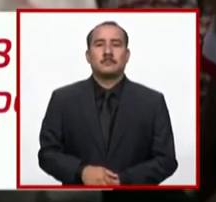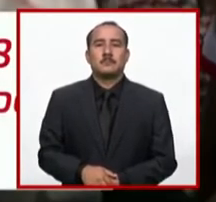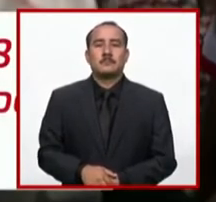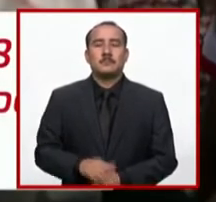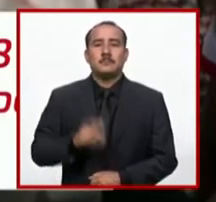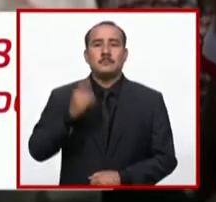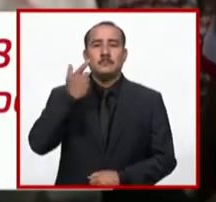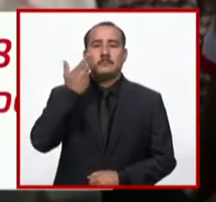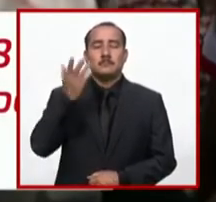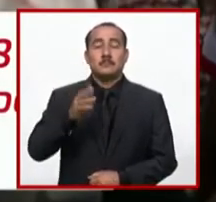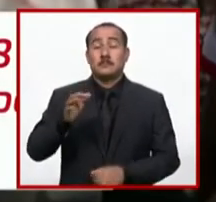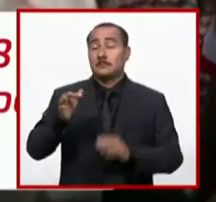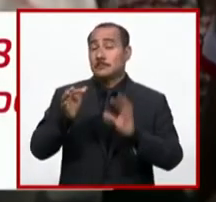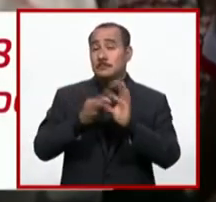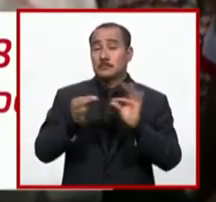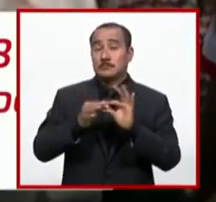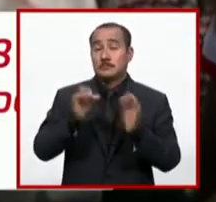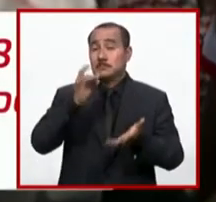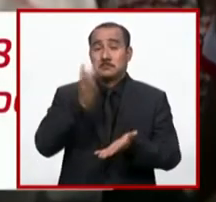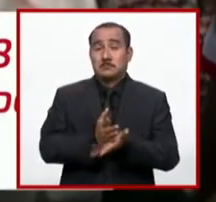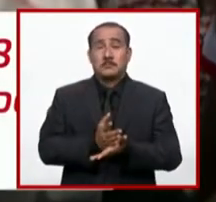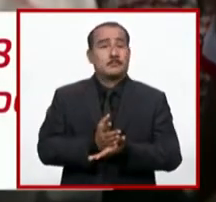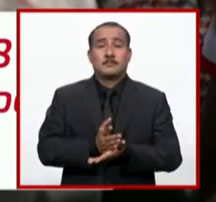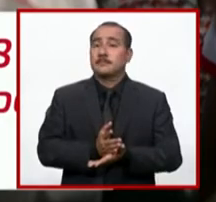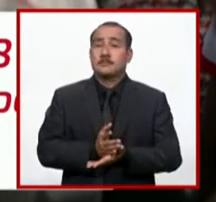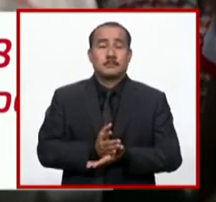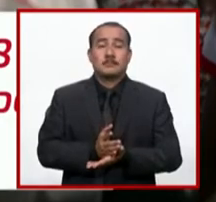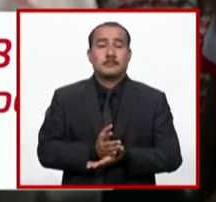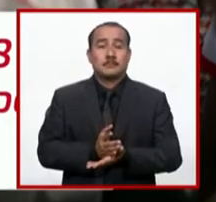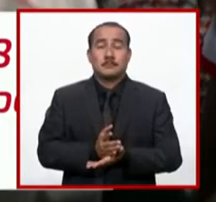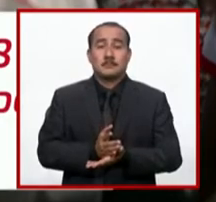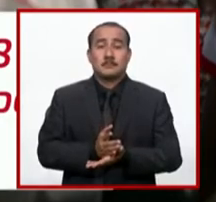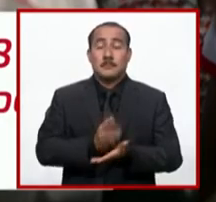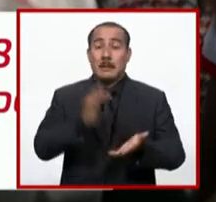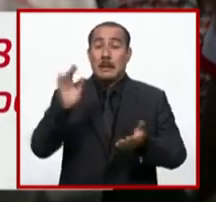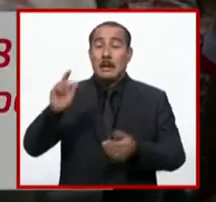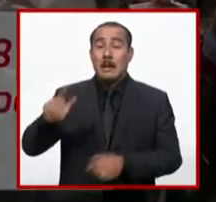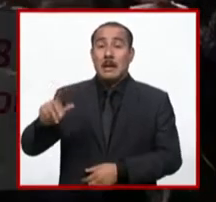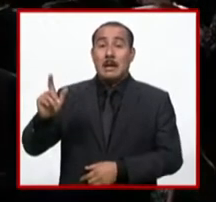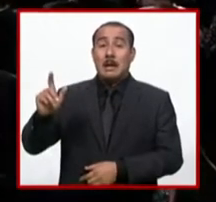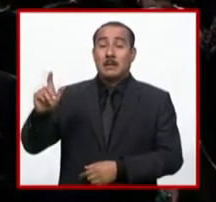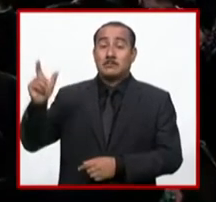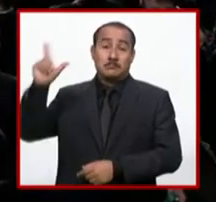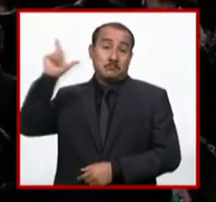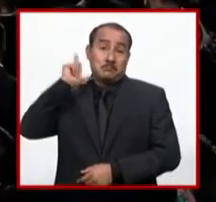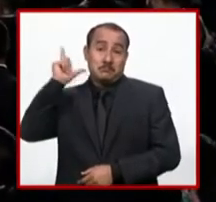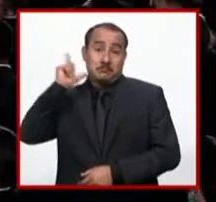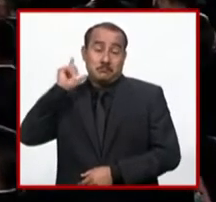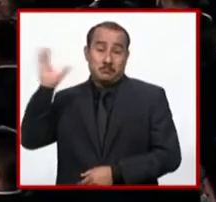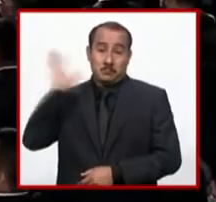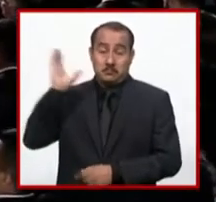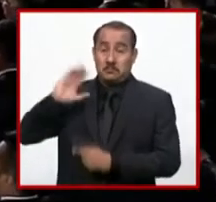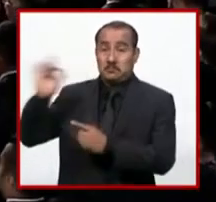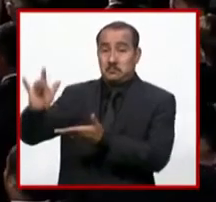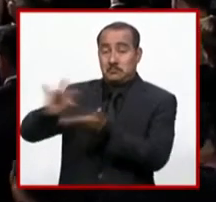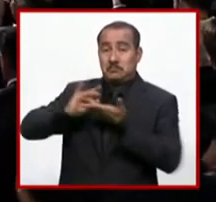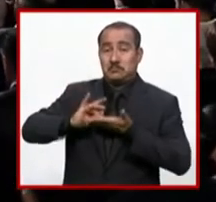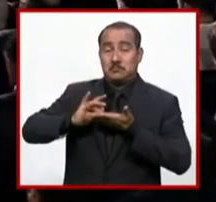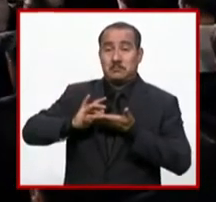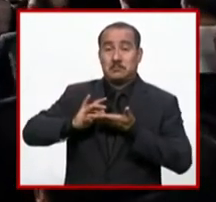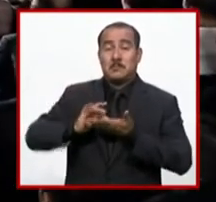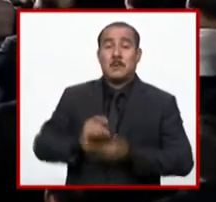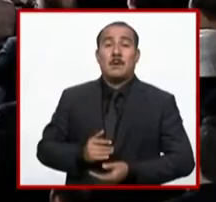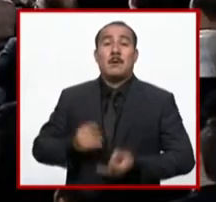quiero decirles que no solo se hizo eso, sino gracias al apoyo de la legislatura actual, por primera vez